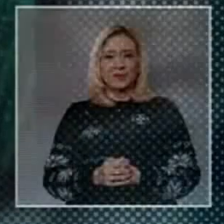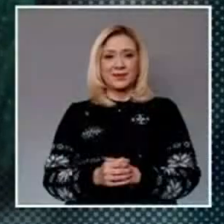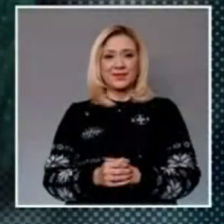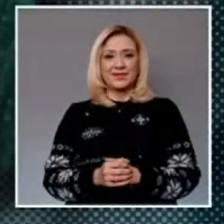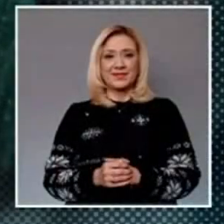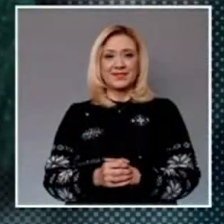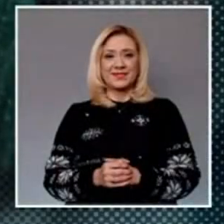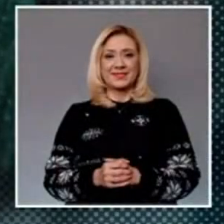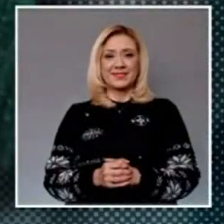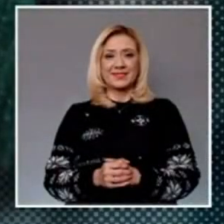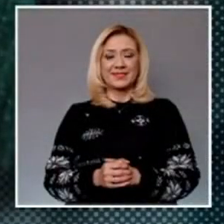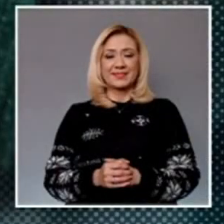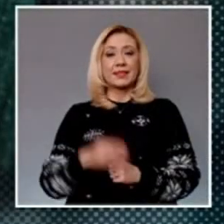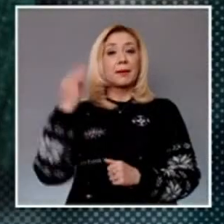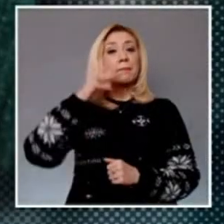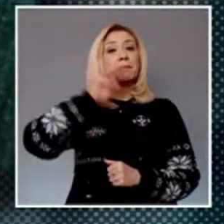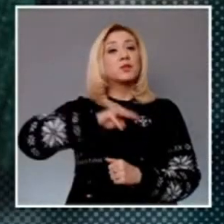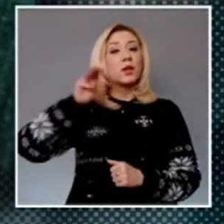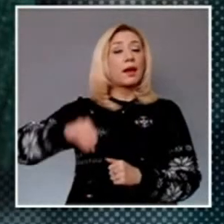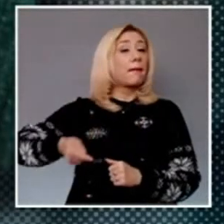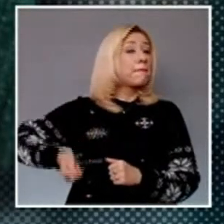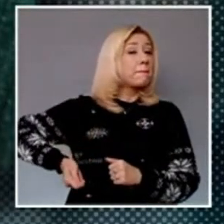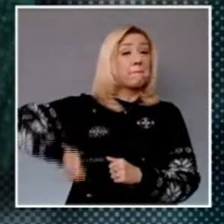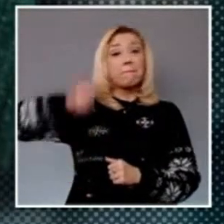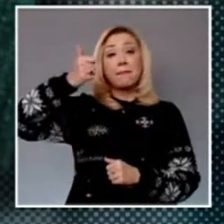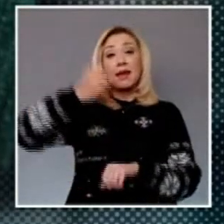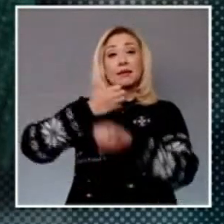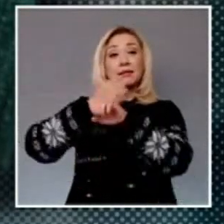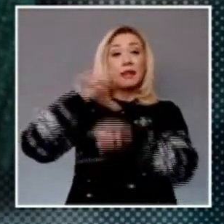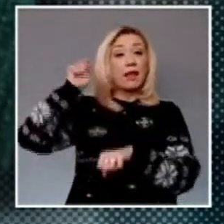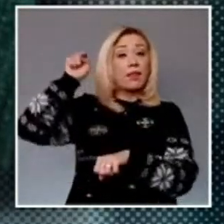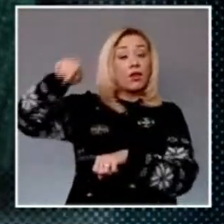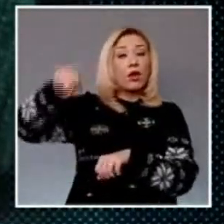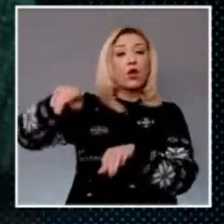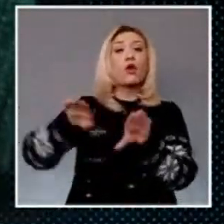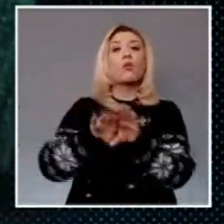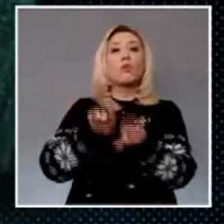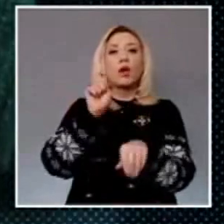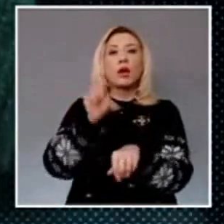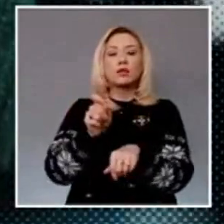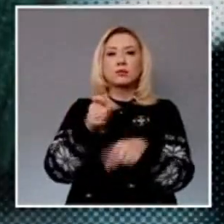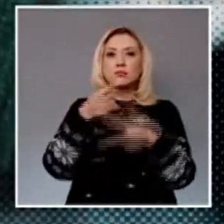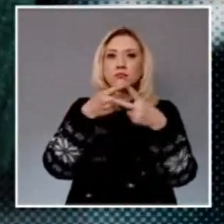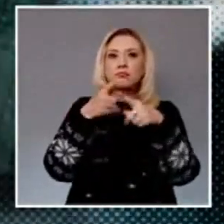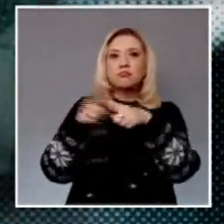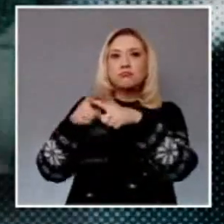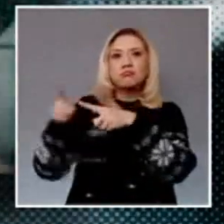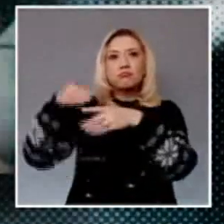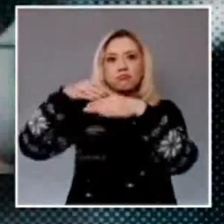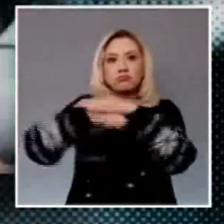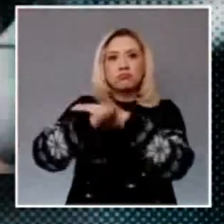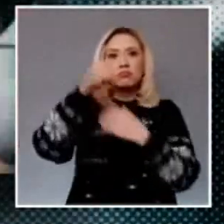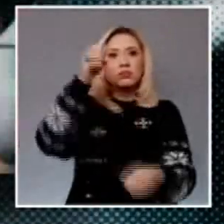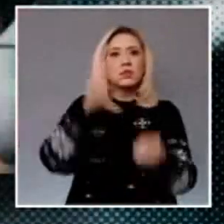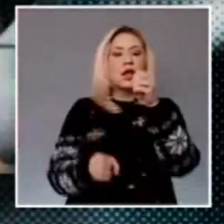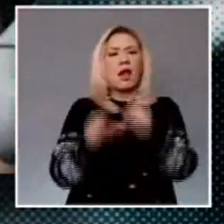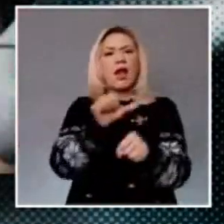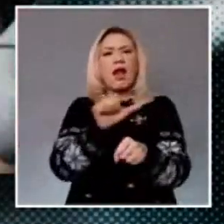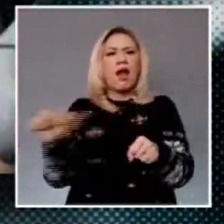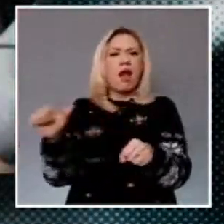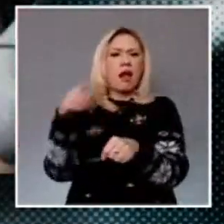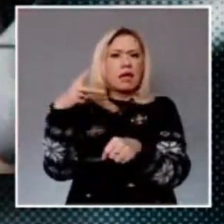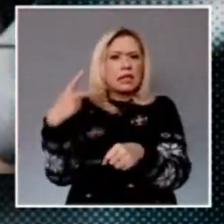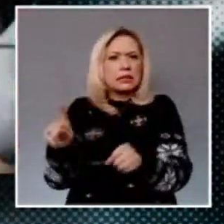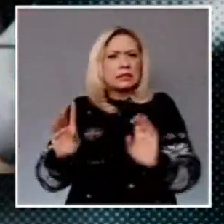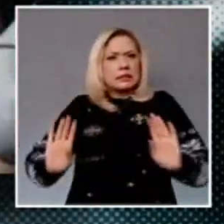Michoacán será la primera entidad del país en contar con 2 salas de audiencias para personas en condición de vulnerabilidad. El proyecto es impulsado